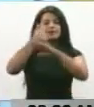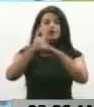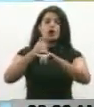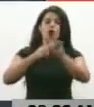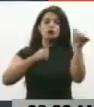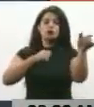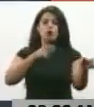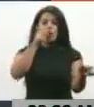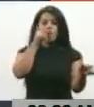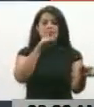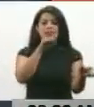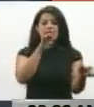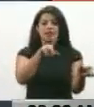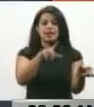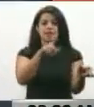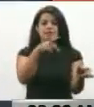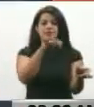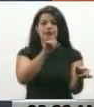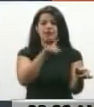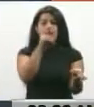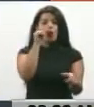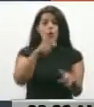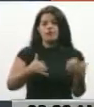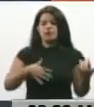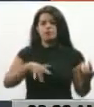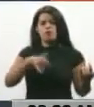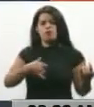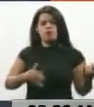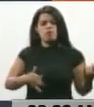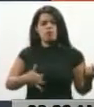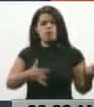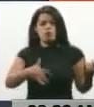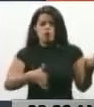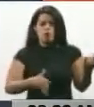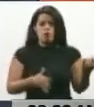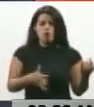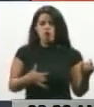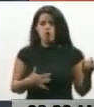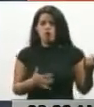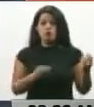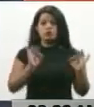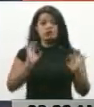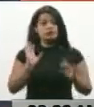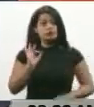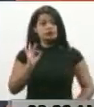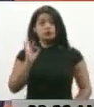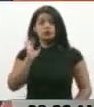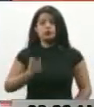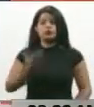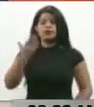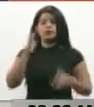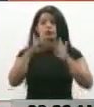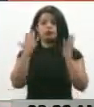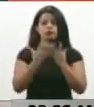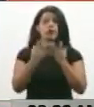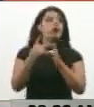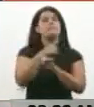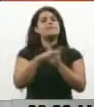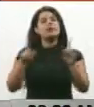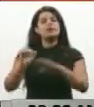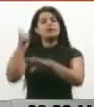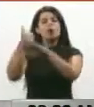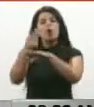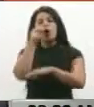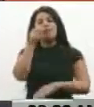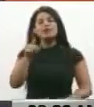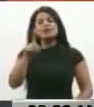que es uno exponente de la guitarra flamenca más importante que hay en el mundo ahora mismo. La dirección de Juan Estelriz, que